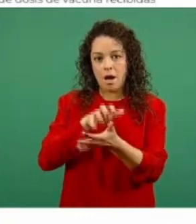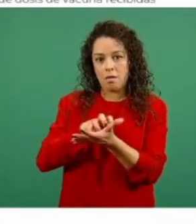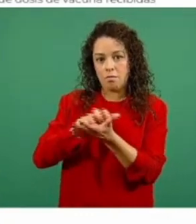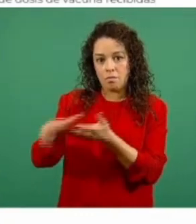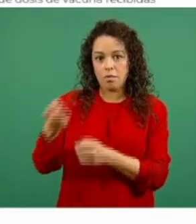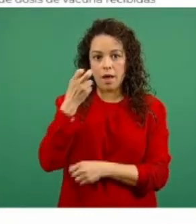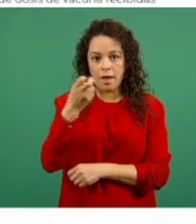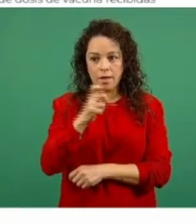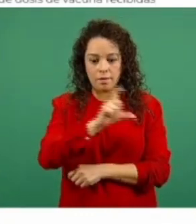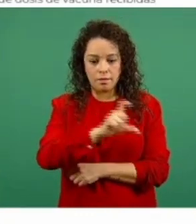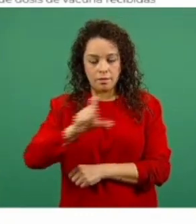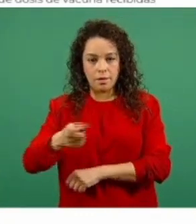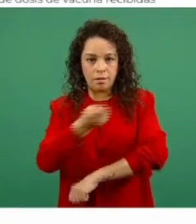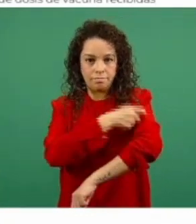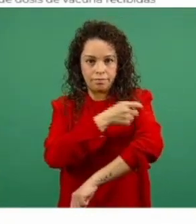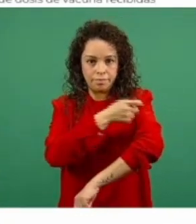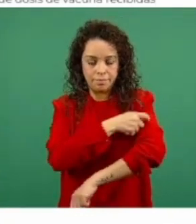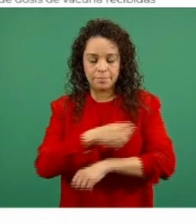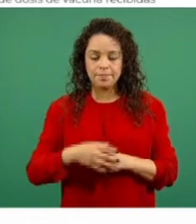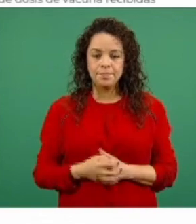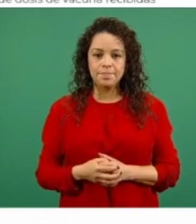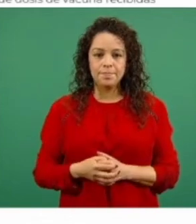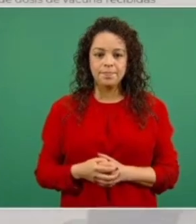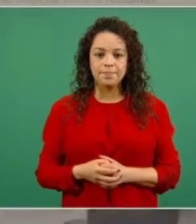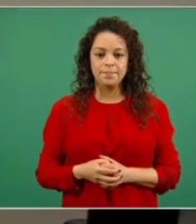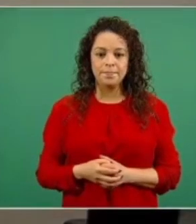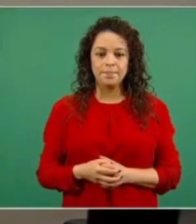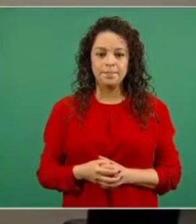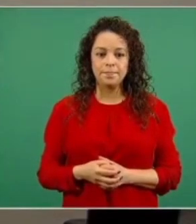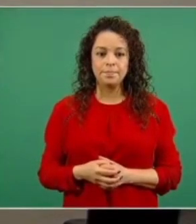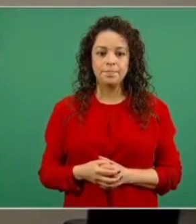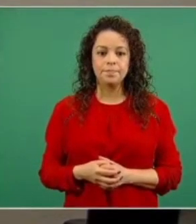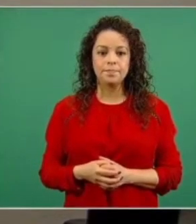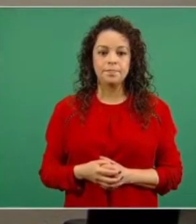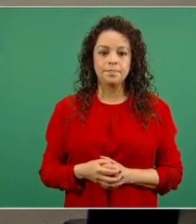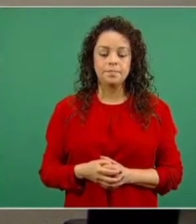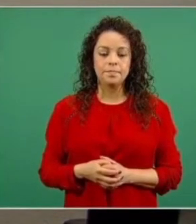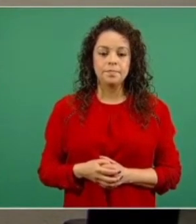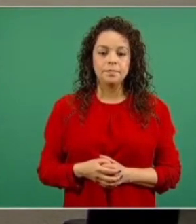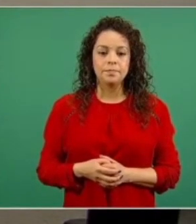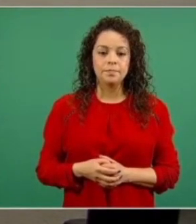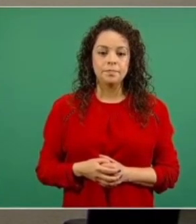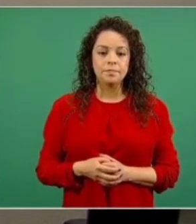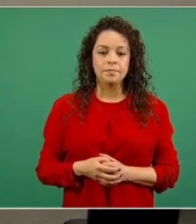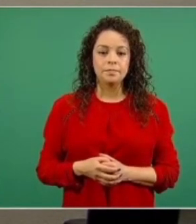estas dosis que quedan restantes. La siguiente